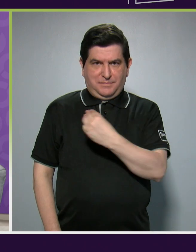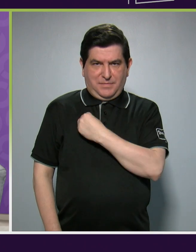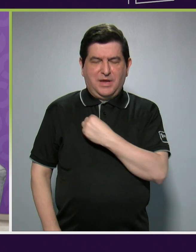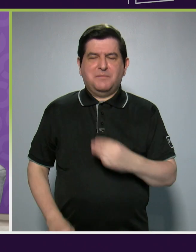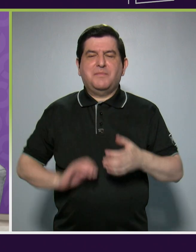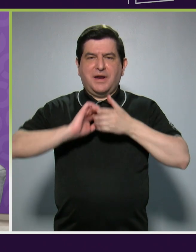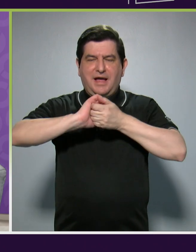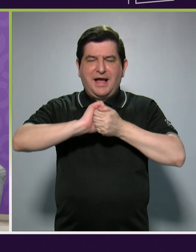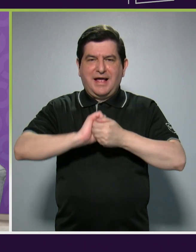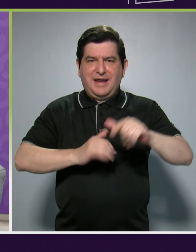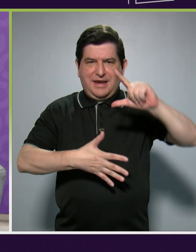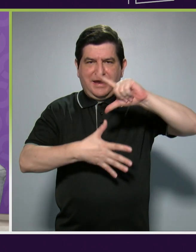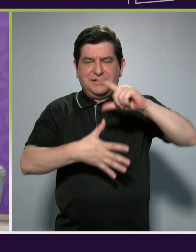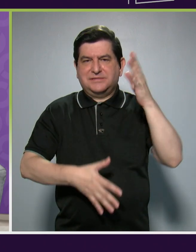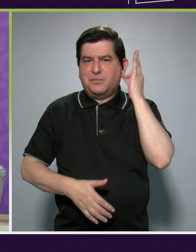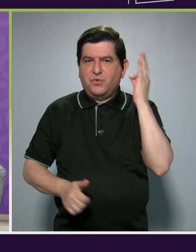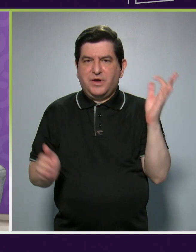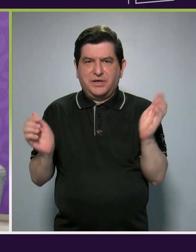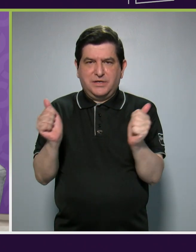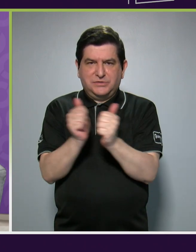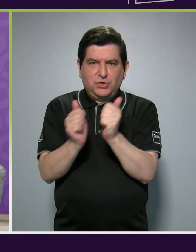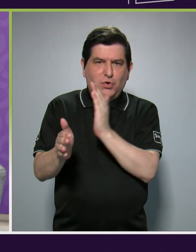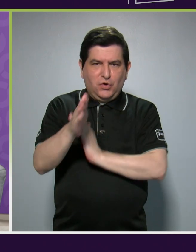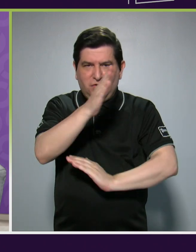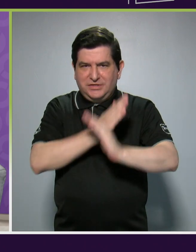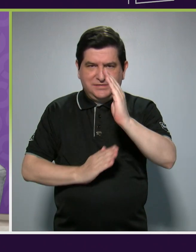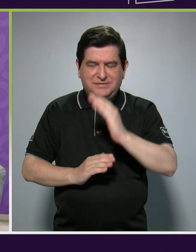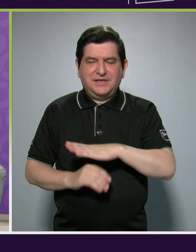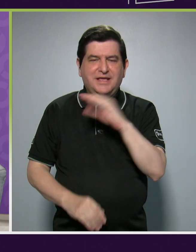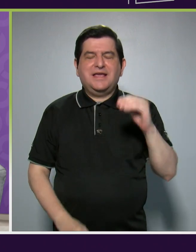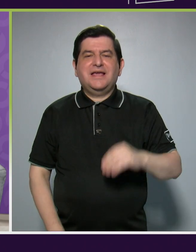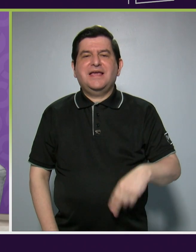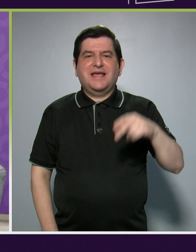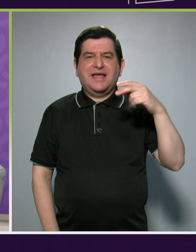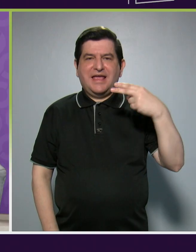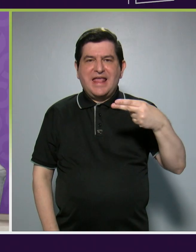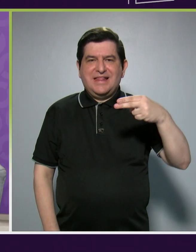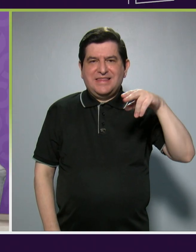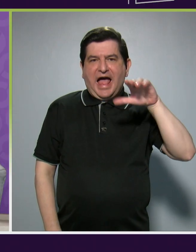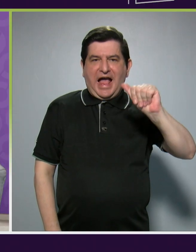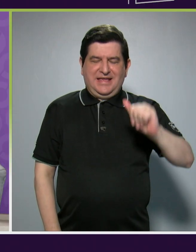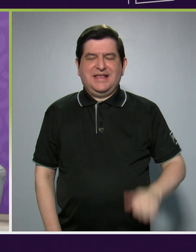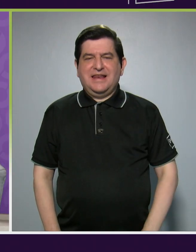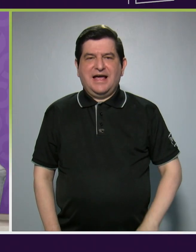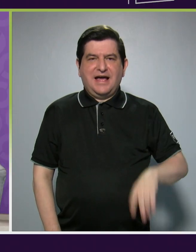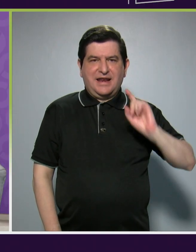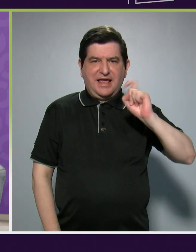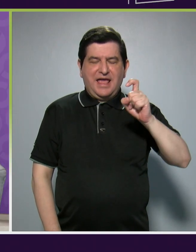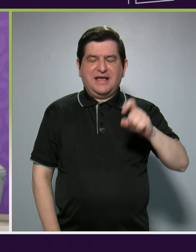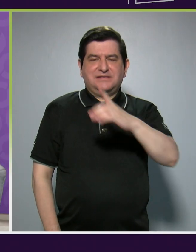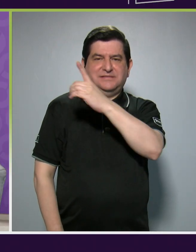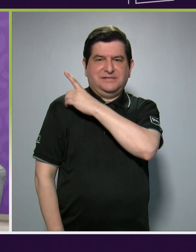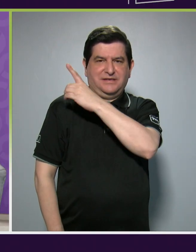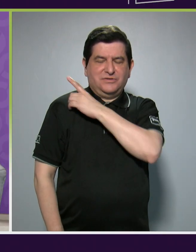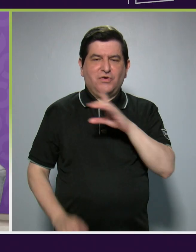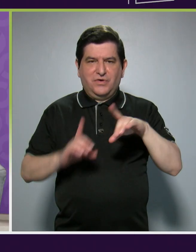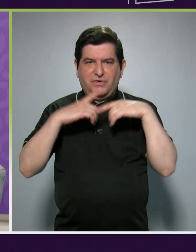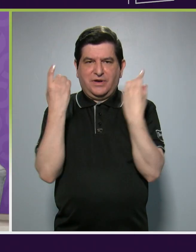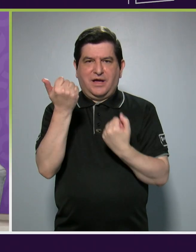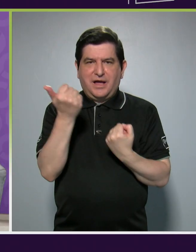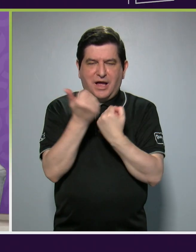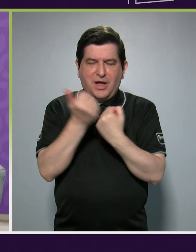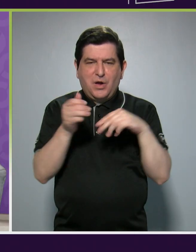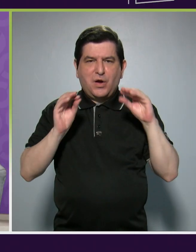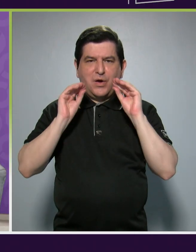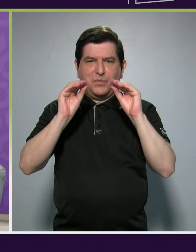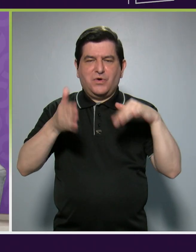Alianza Latinoamericana de Mujeres con Discapacidad, ALAMUD, y Hilda Aguilar, quien es exdirectora del Departamento de Apoyos